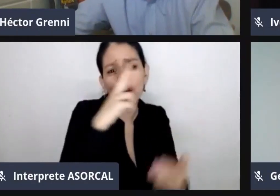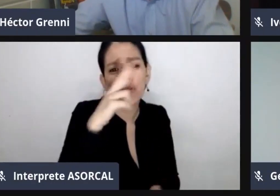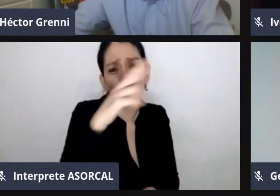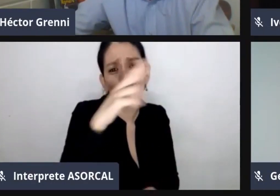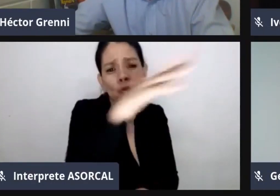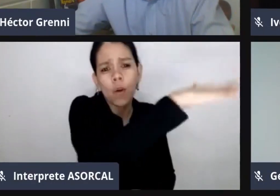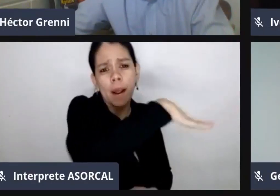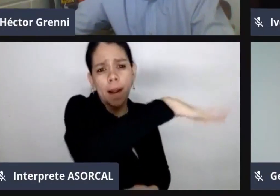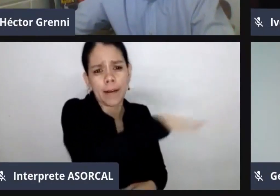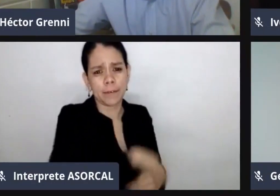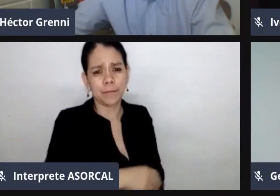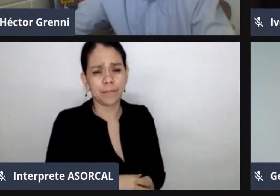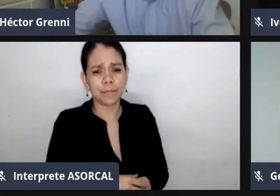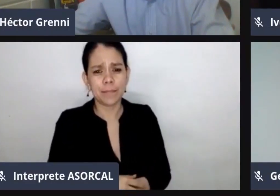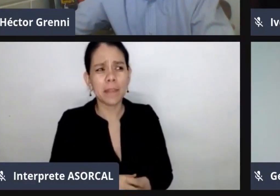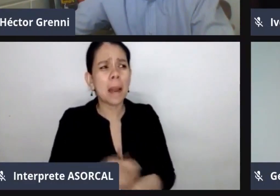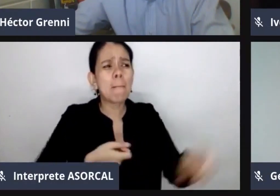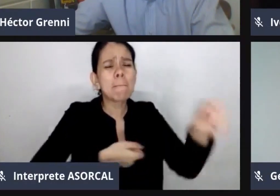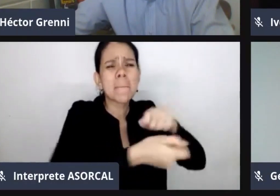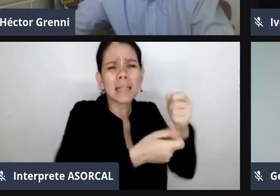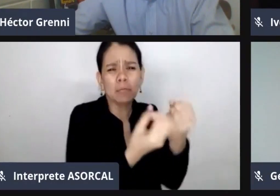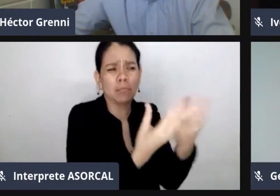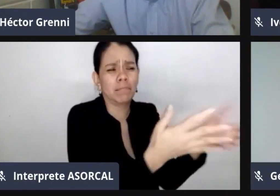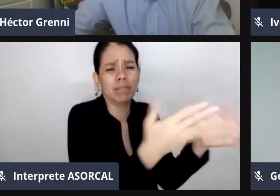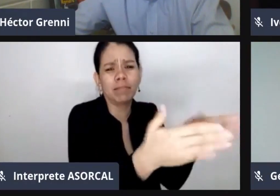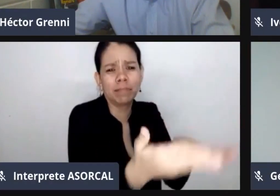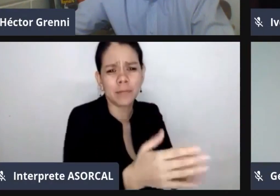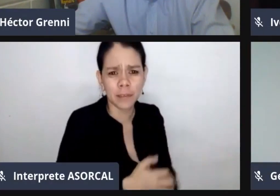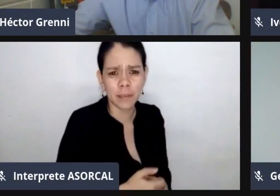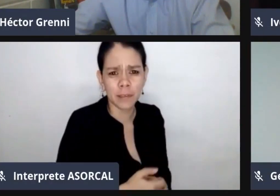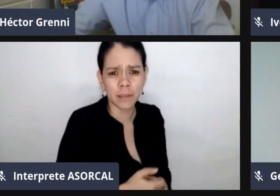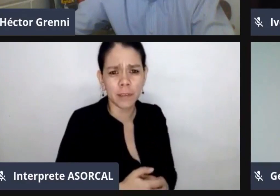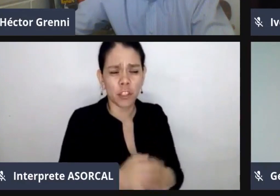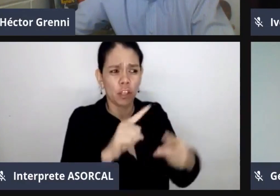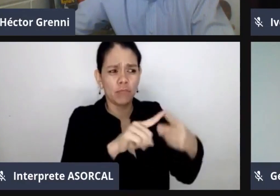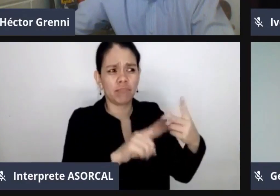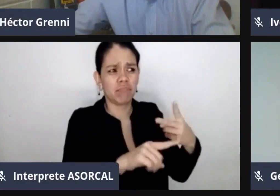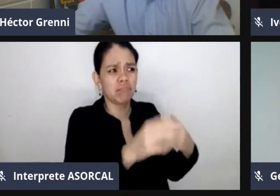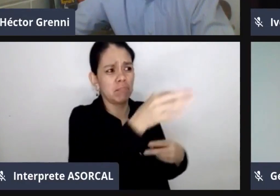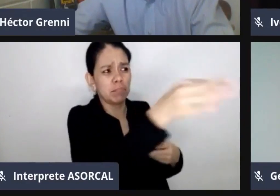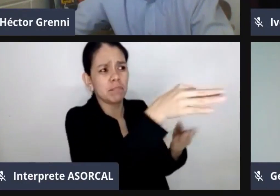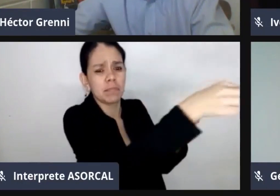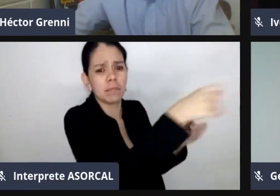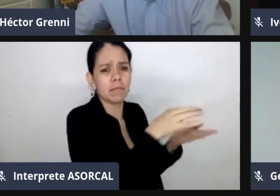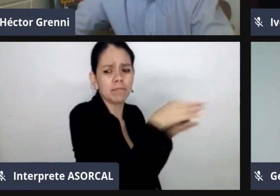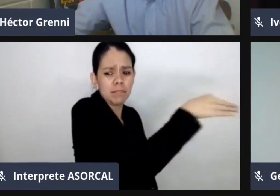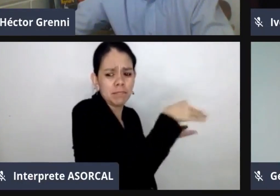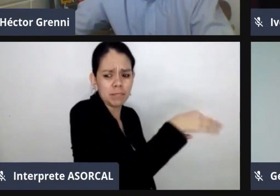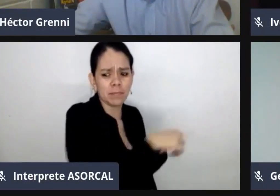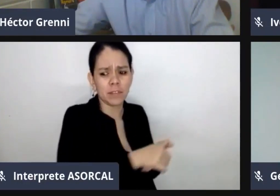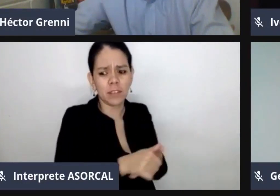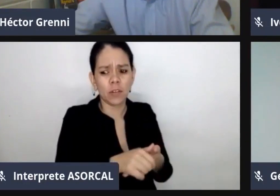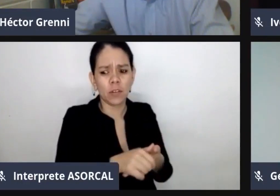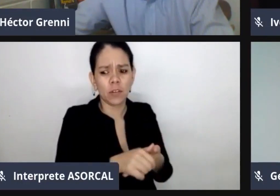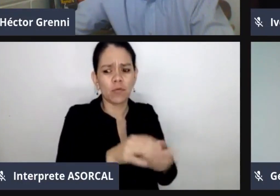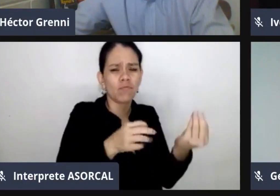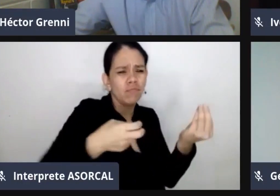río Zumpul, se dieron como usted dice, Ivonne, en la ruralidad,